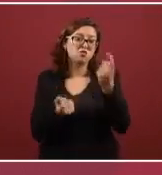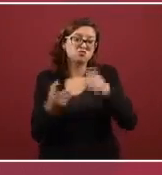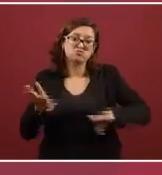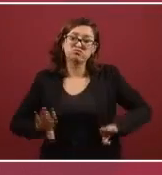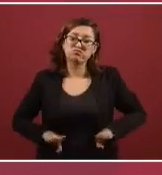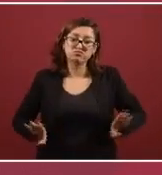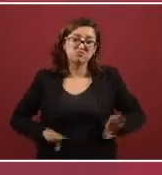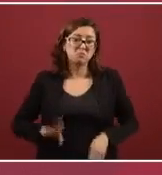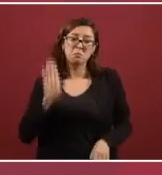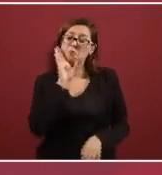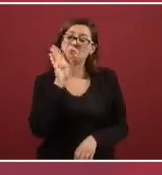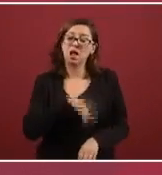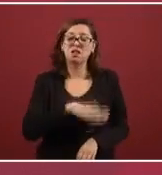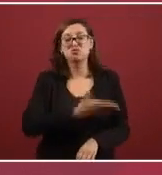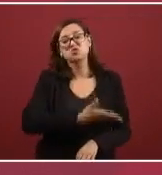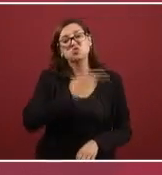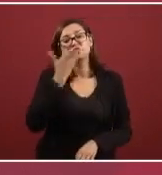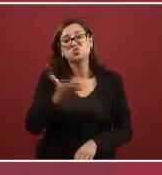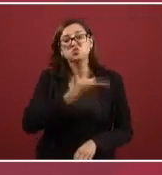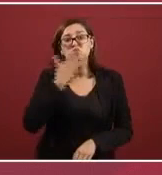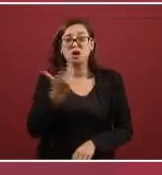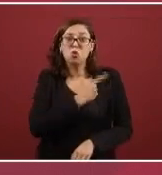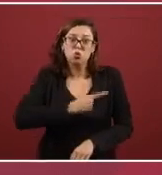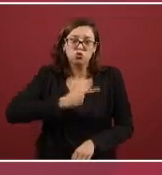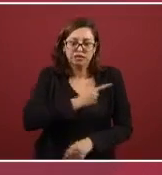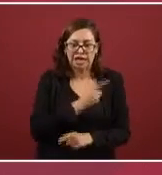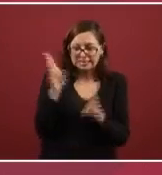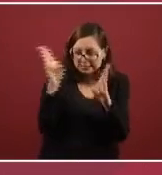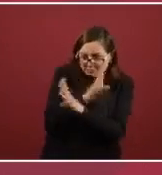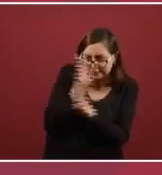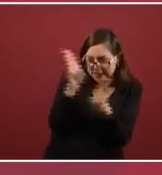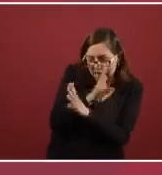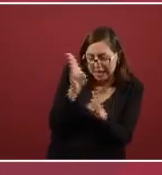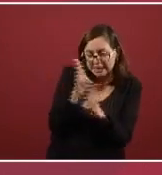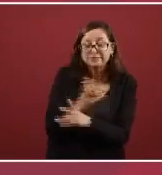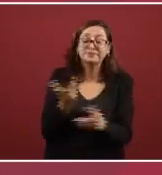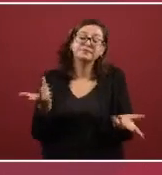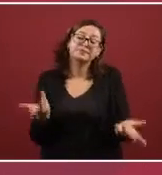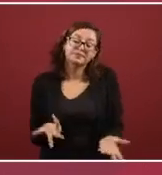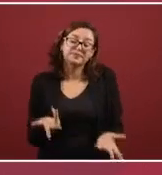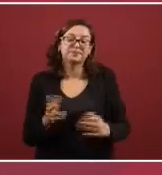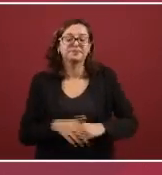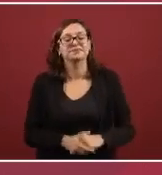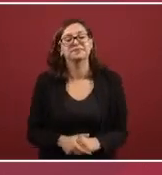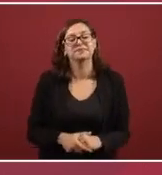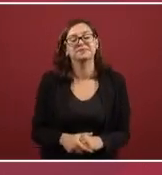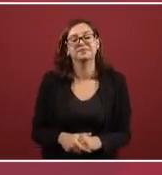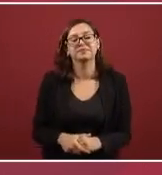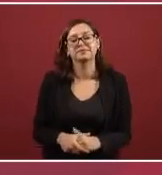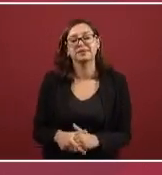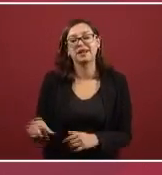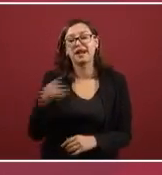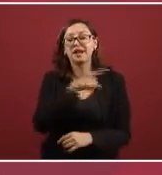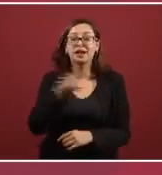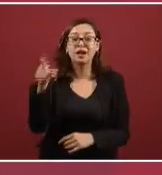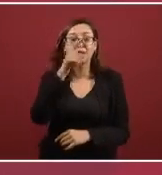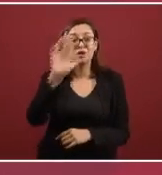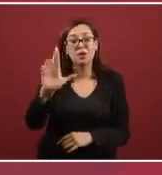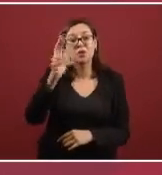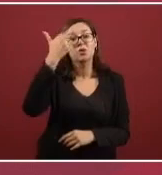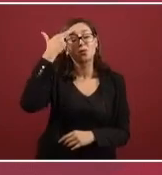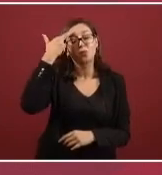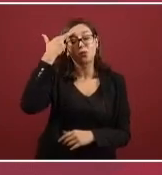prácticas de estar espiando. ¿Sí? Acuérdense que